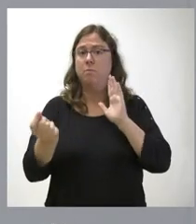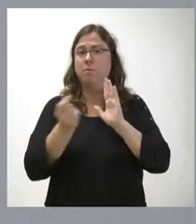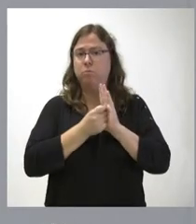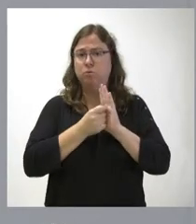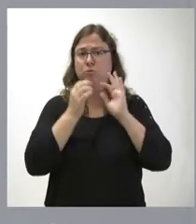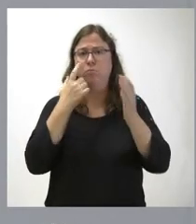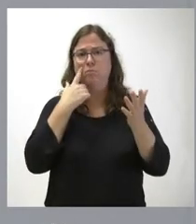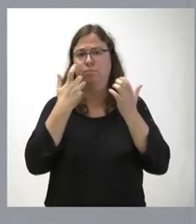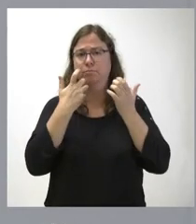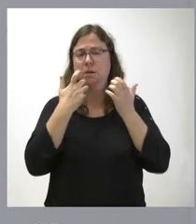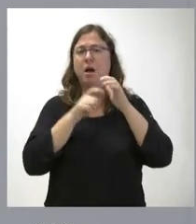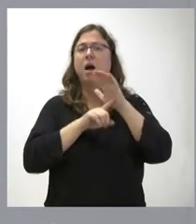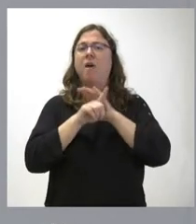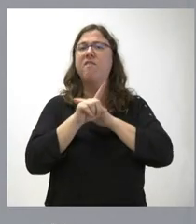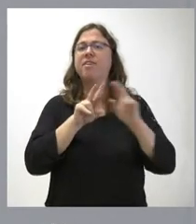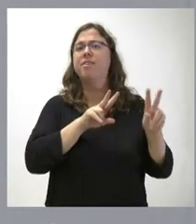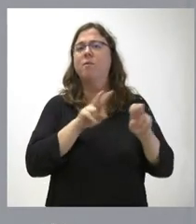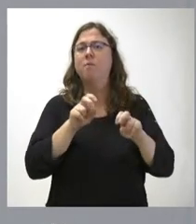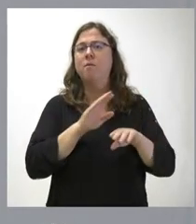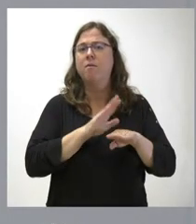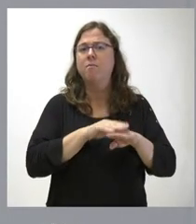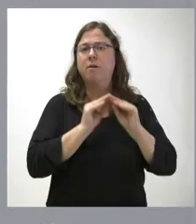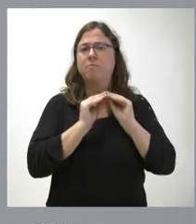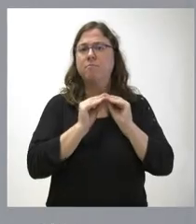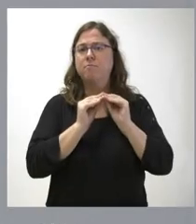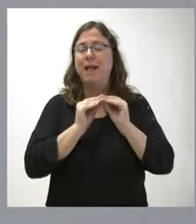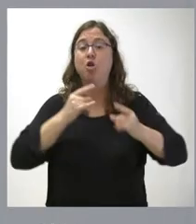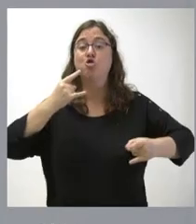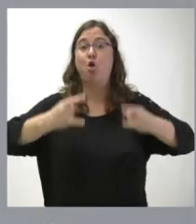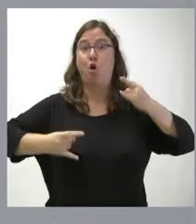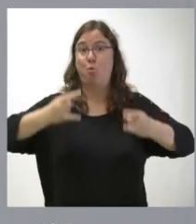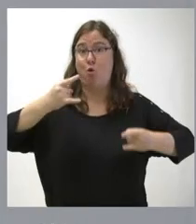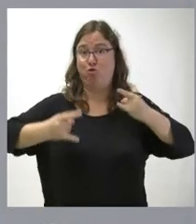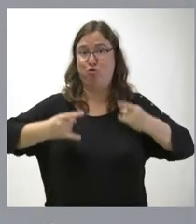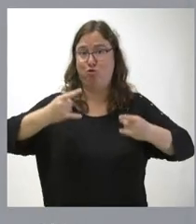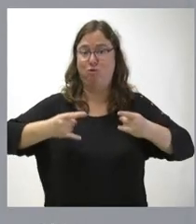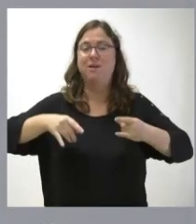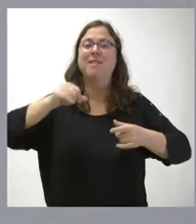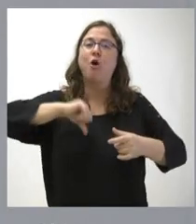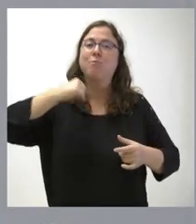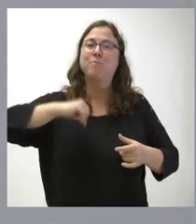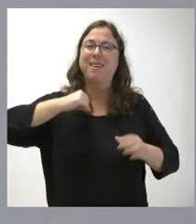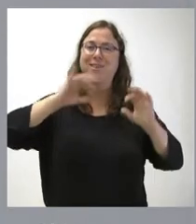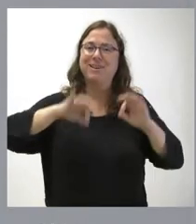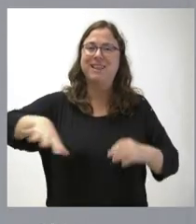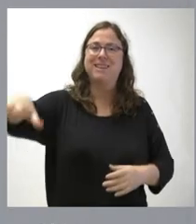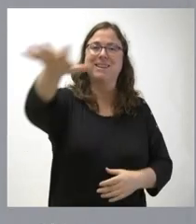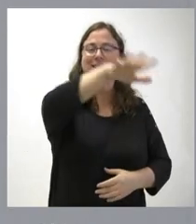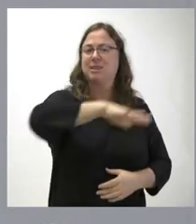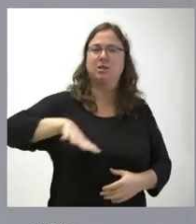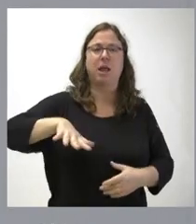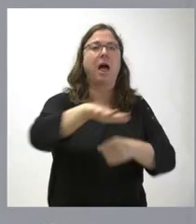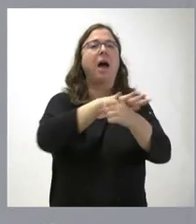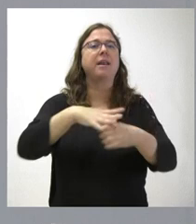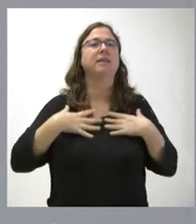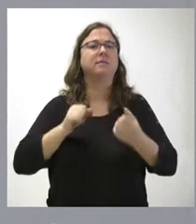destacan es el nuevo avance para implantar robots quirúrgicos en todas las áreas de salud de castill León el